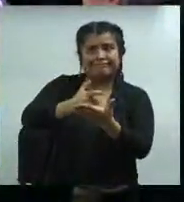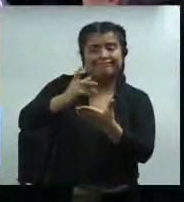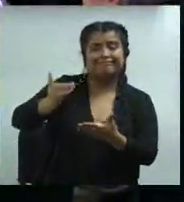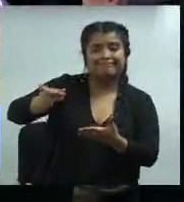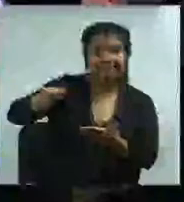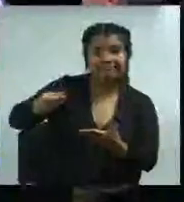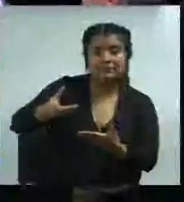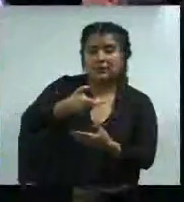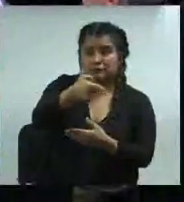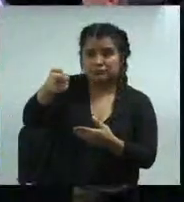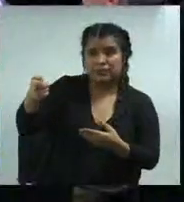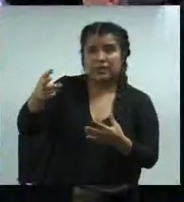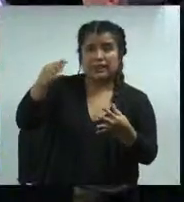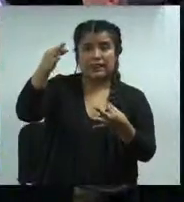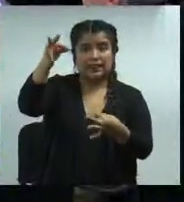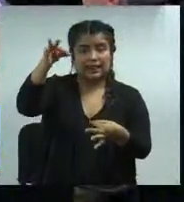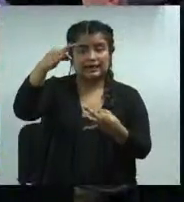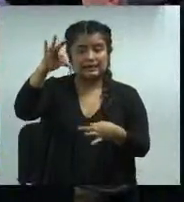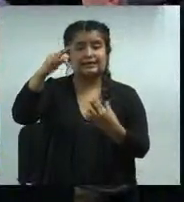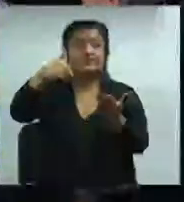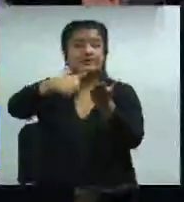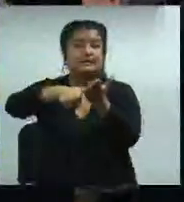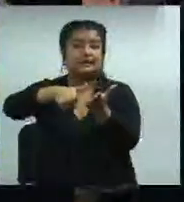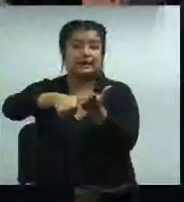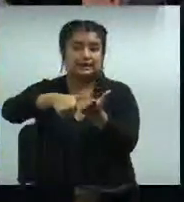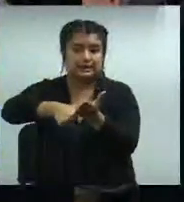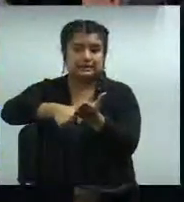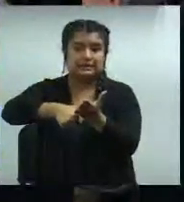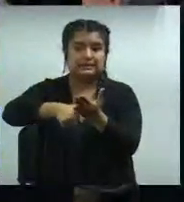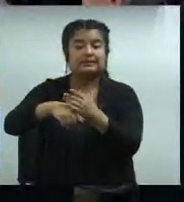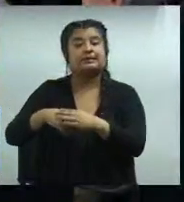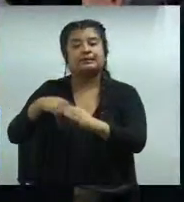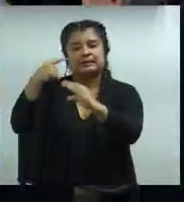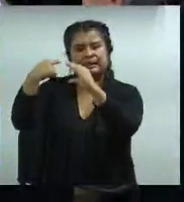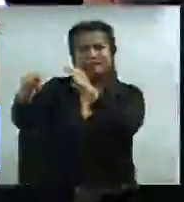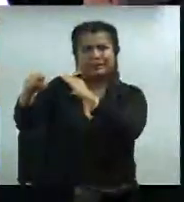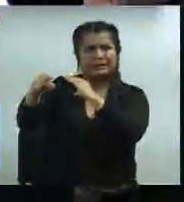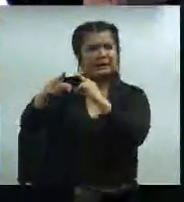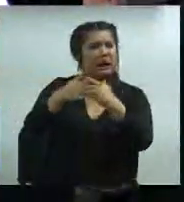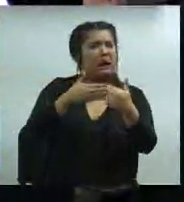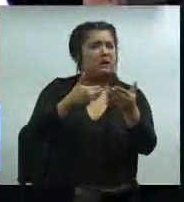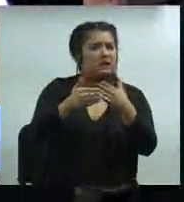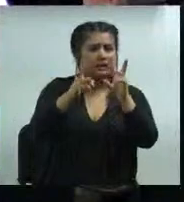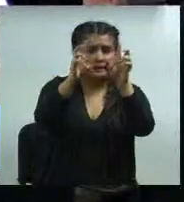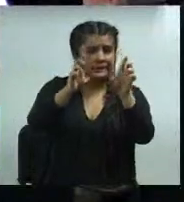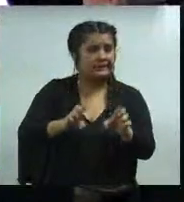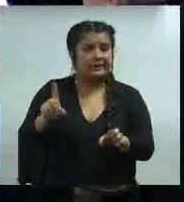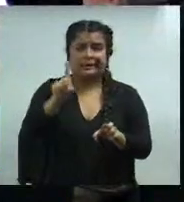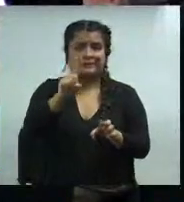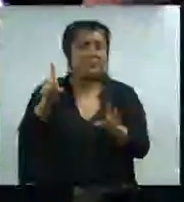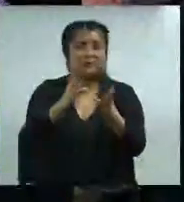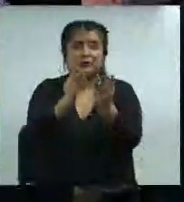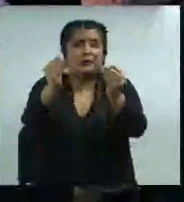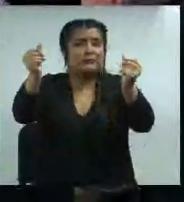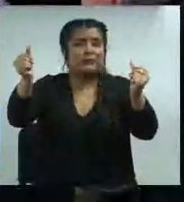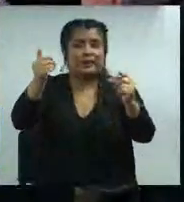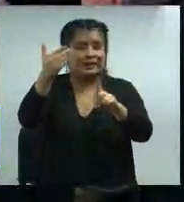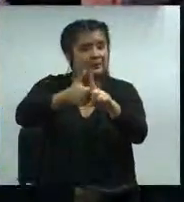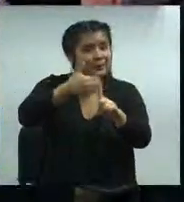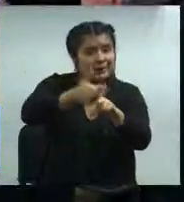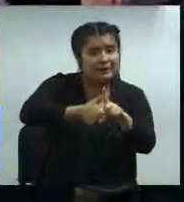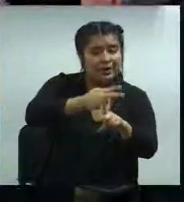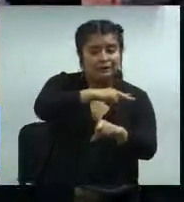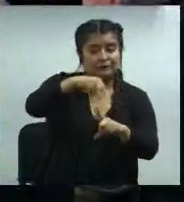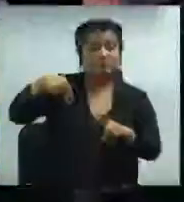que las cartas enviadas a quien sean no van a solucionar el problema. Nosotros